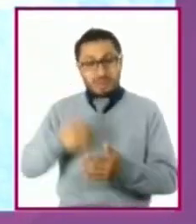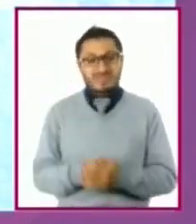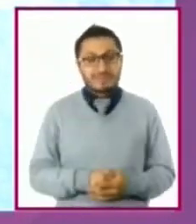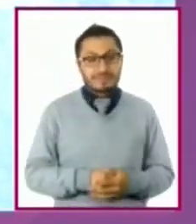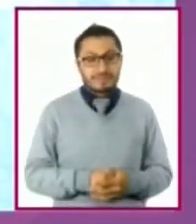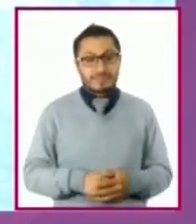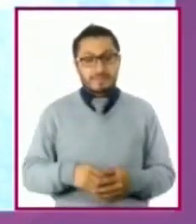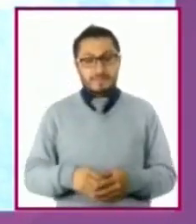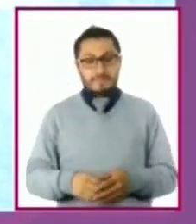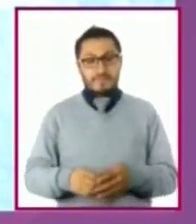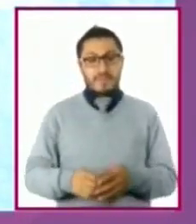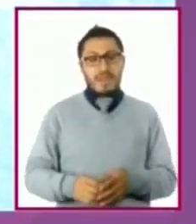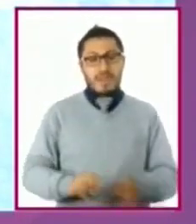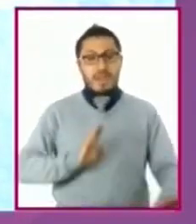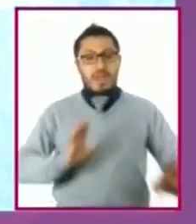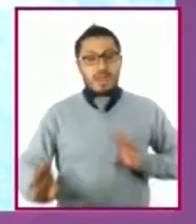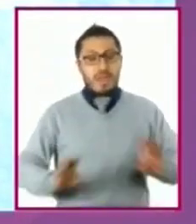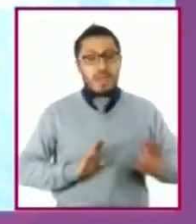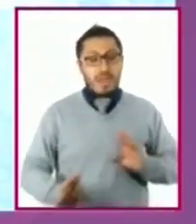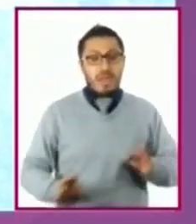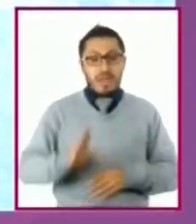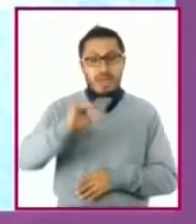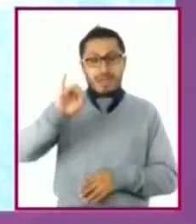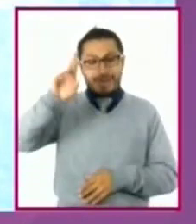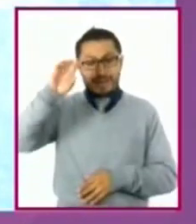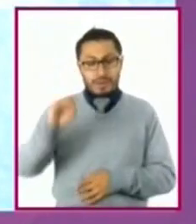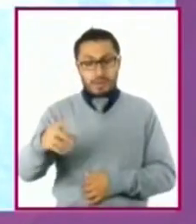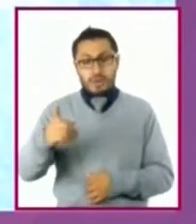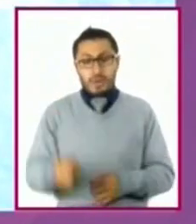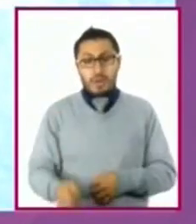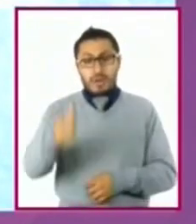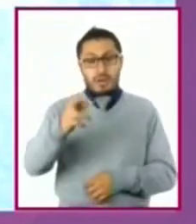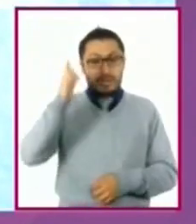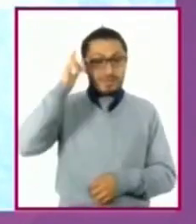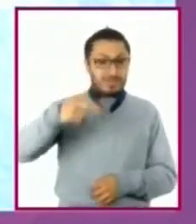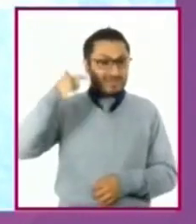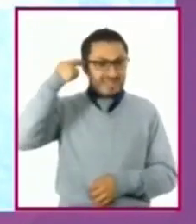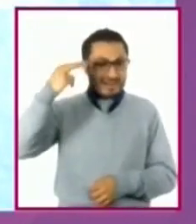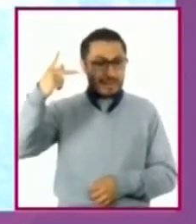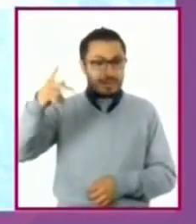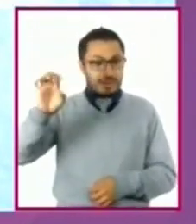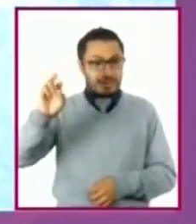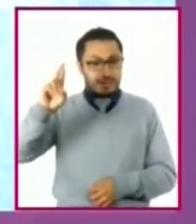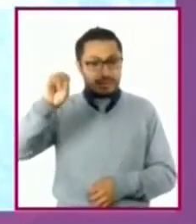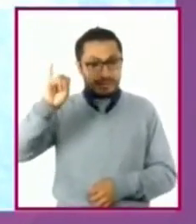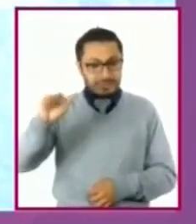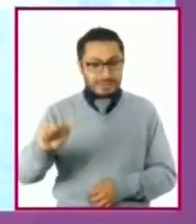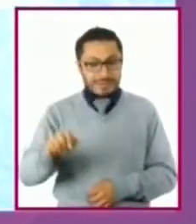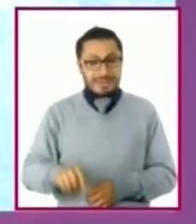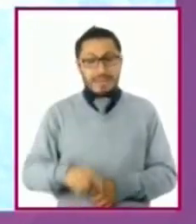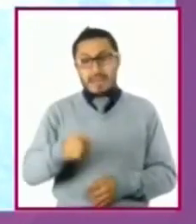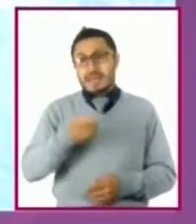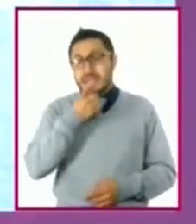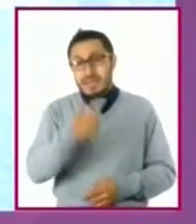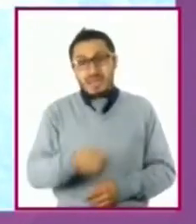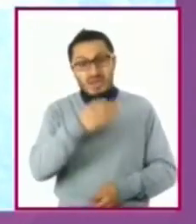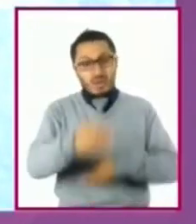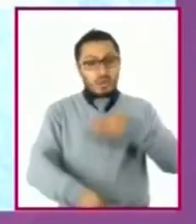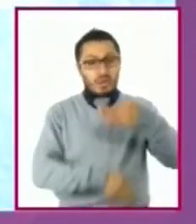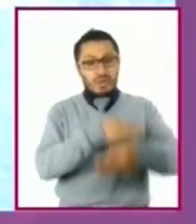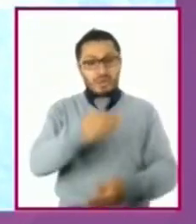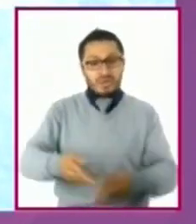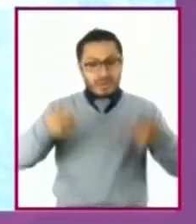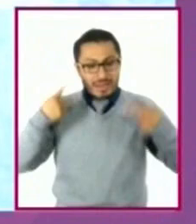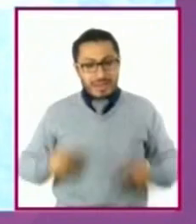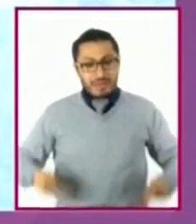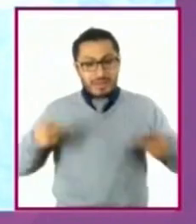Grande, primer rey de Persia, conquistó Babilonia y liberó a los esclavos. Declaró luego que todas las